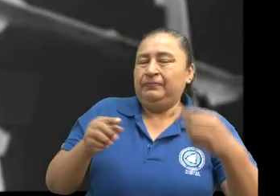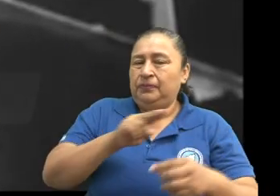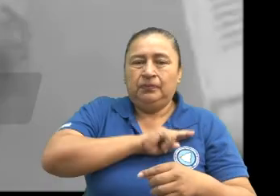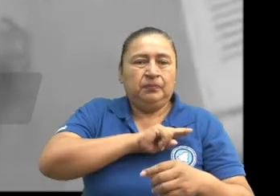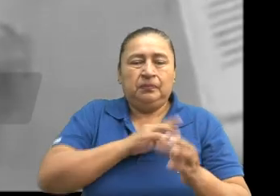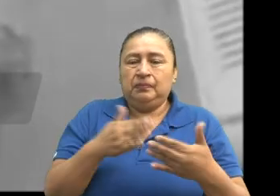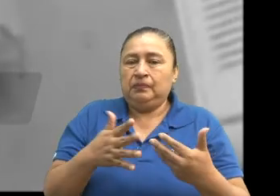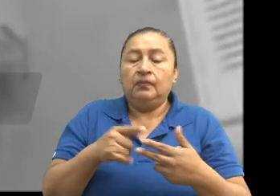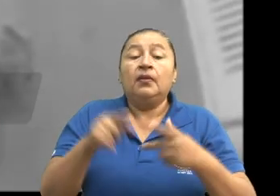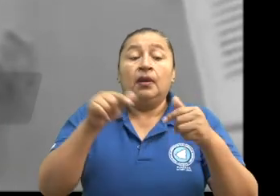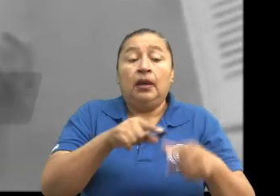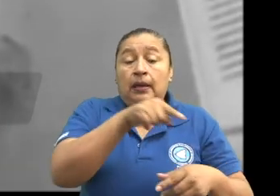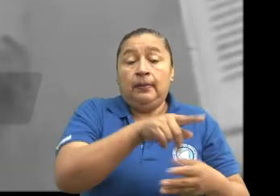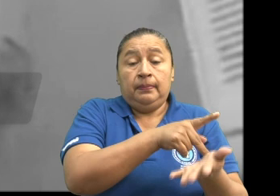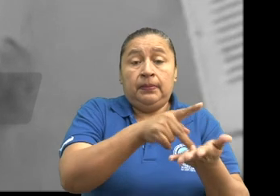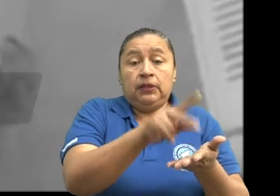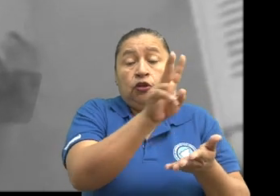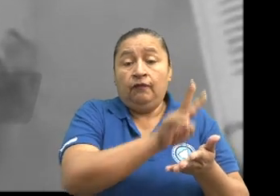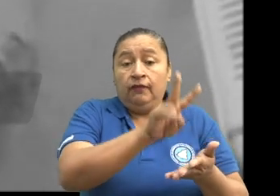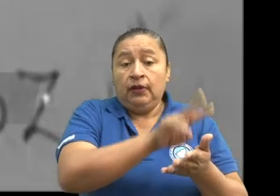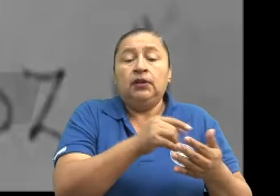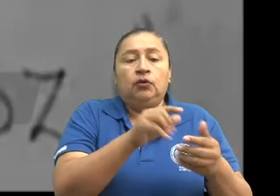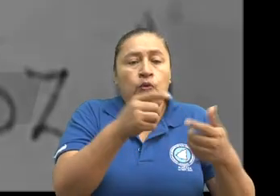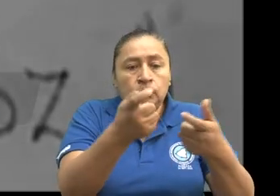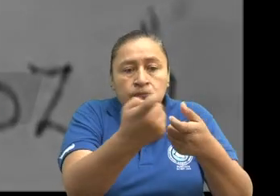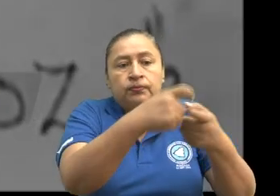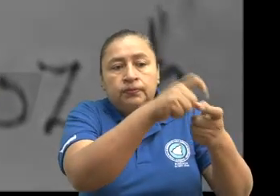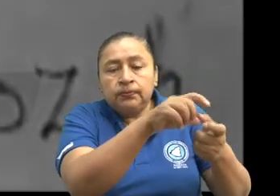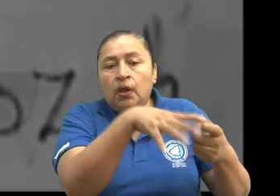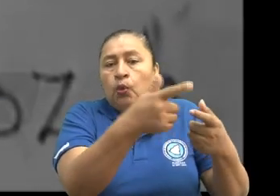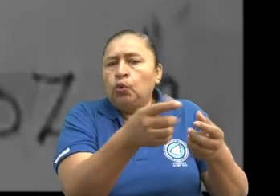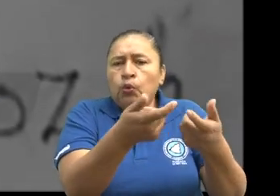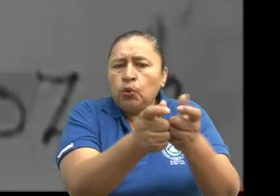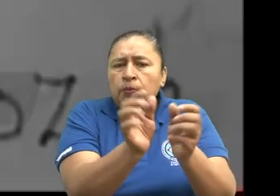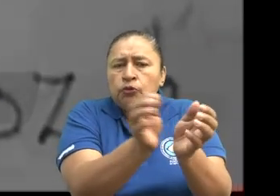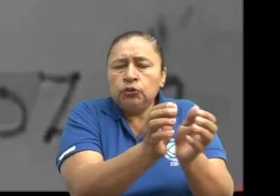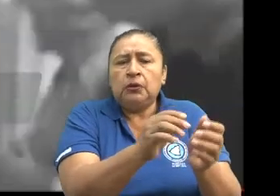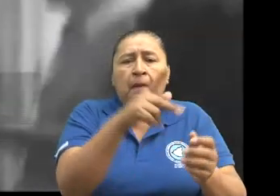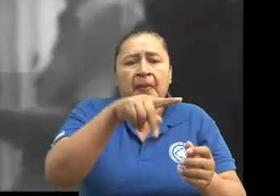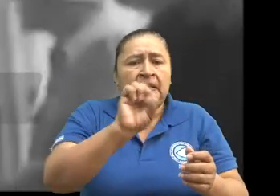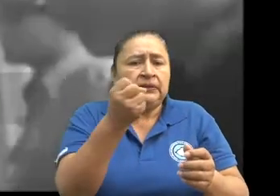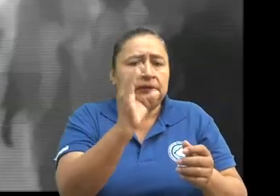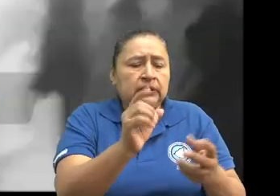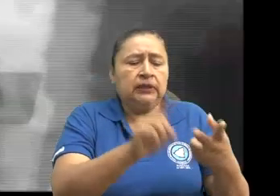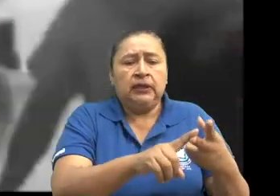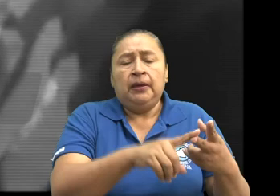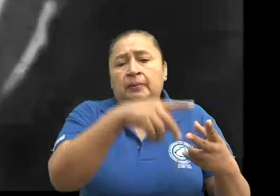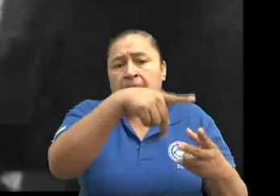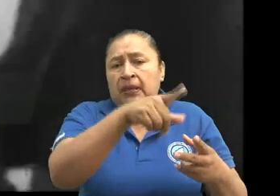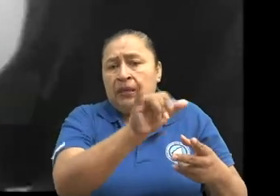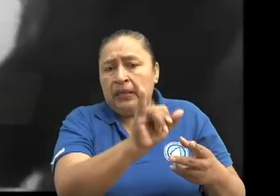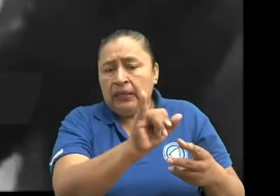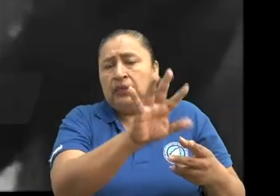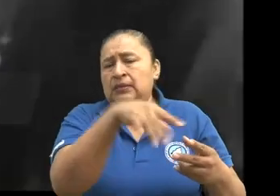el liderazgo del Partido Conservador logra aglutinar a otros sectores opositores, sí, sí, Partido Social Cristiano, al Partido Liberal